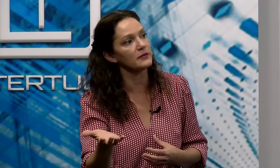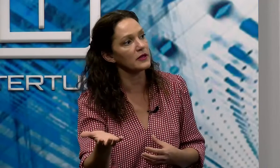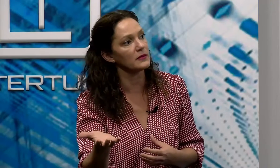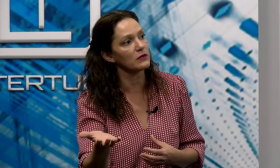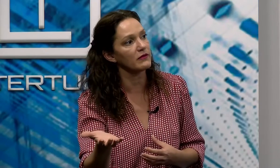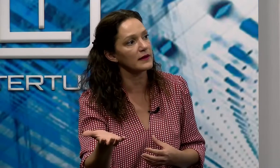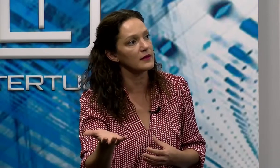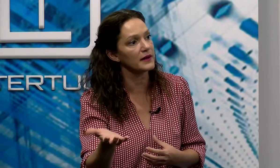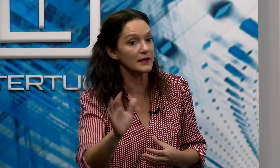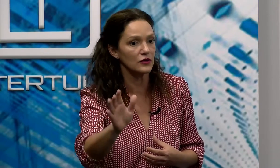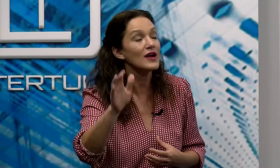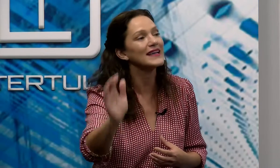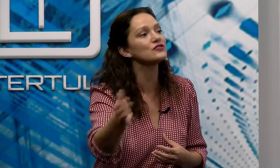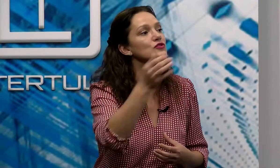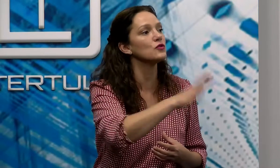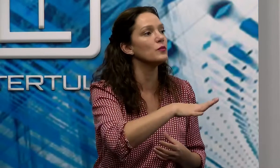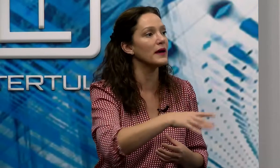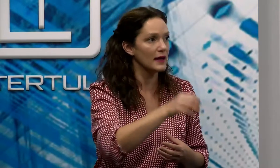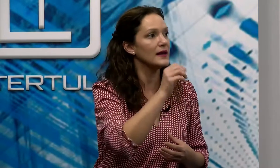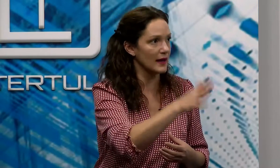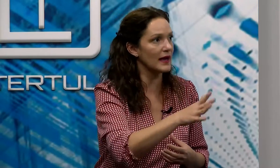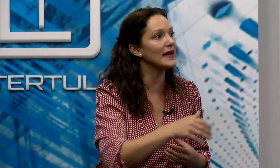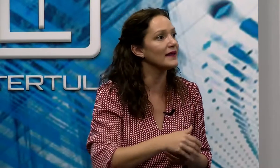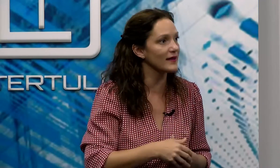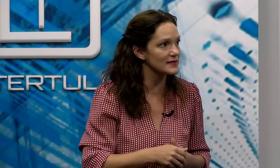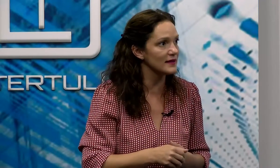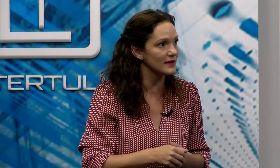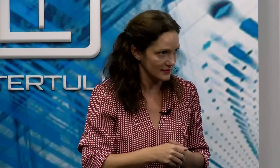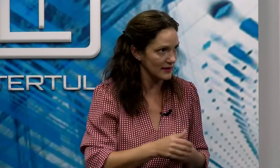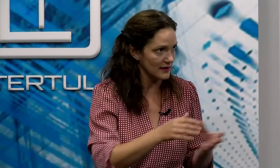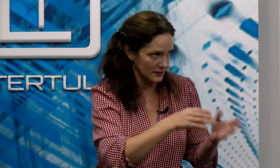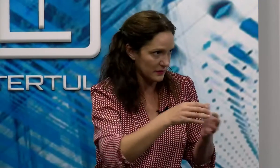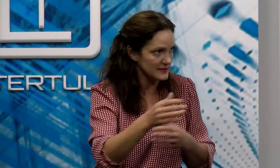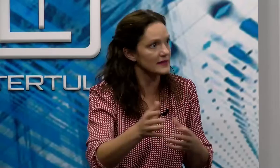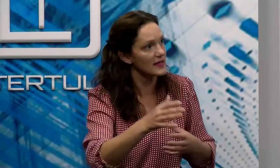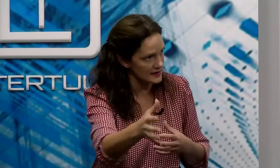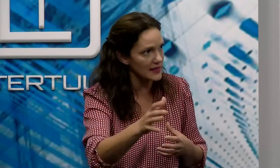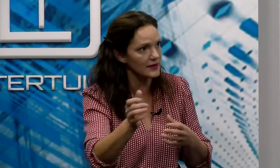dice a mi compañero Manuel Fernández Vega que no, que eso se ocupa el área de Hacienda, de